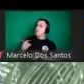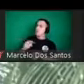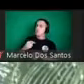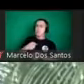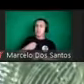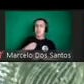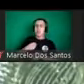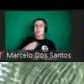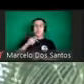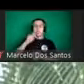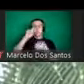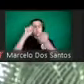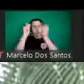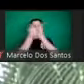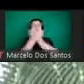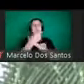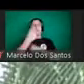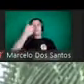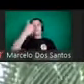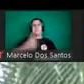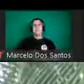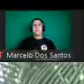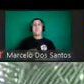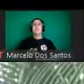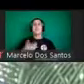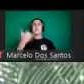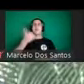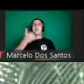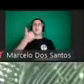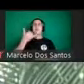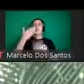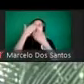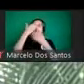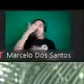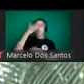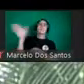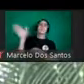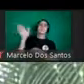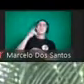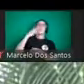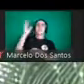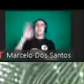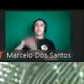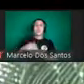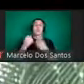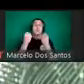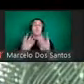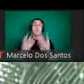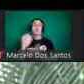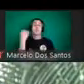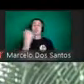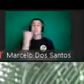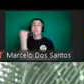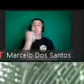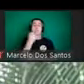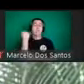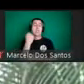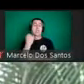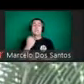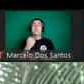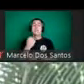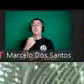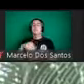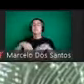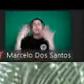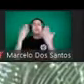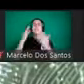políticas que van a ir creando mayores oportunidades en varios ámbitos: salud, educación, trabajo, transporte, varios